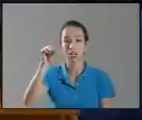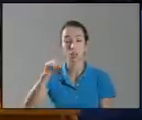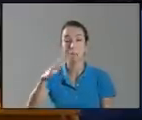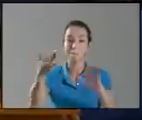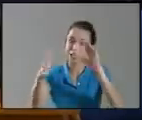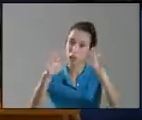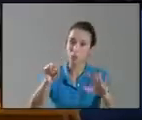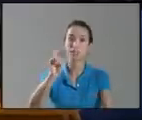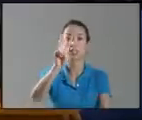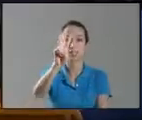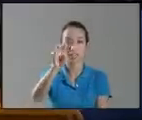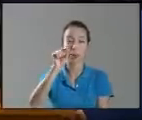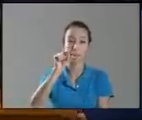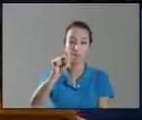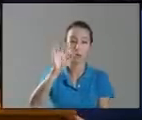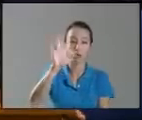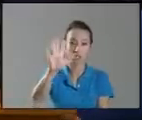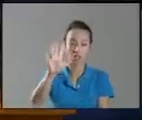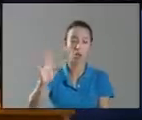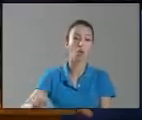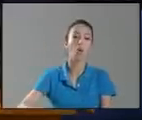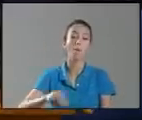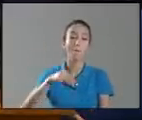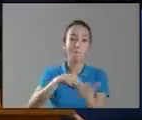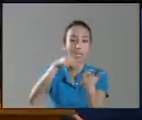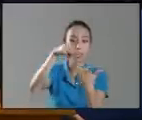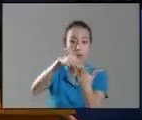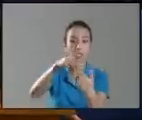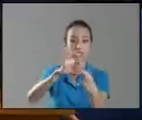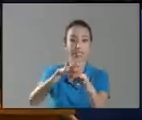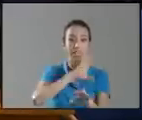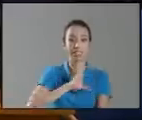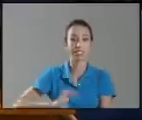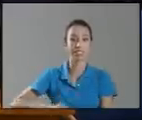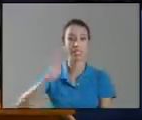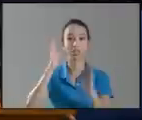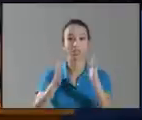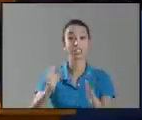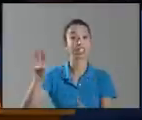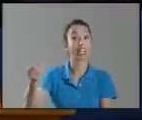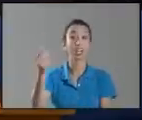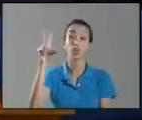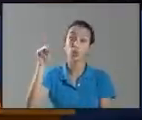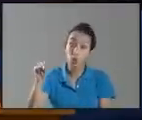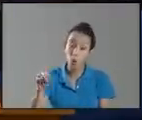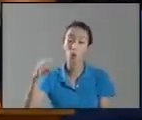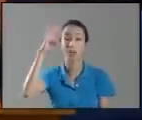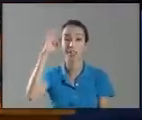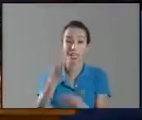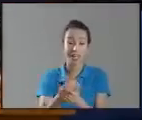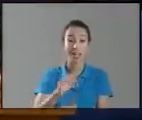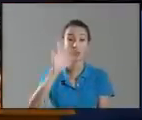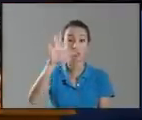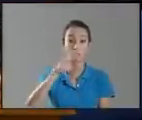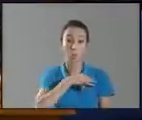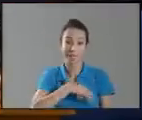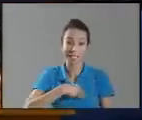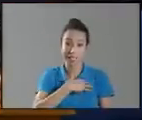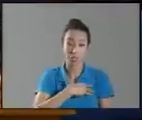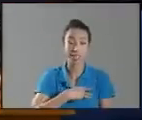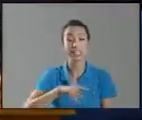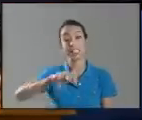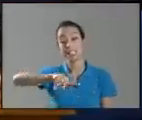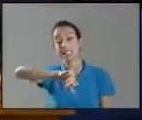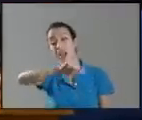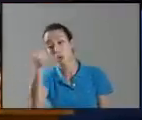no creen en el ministerio quíntuple. Estamos hablando de 3.5 millones de cristianos que no creen en el